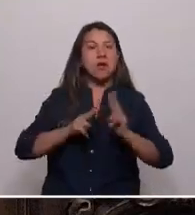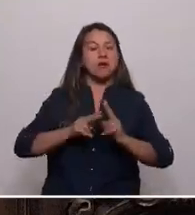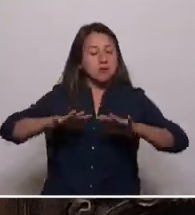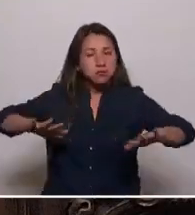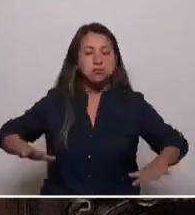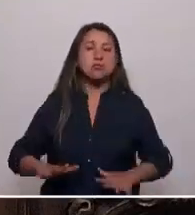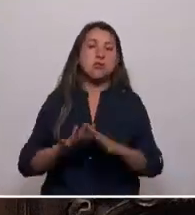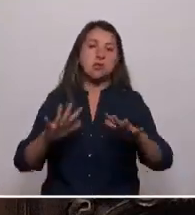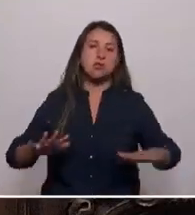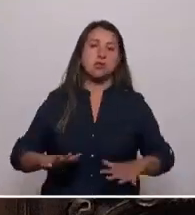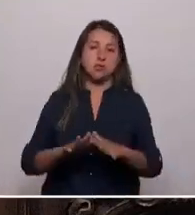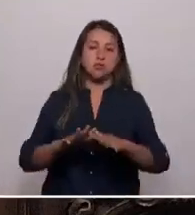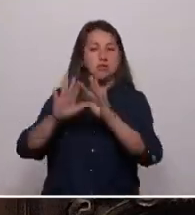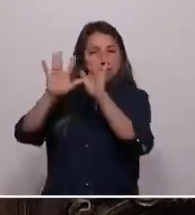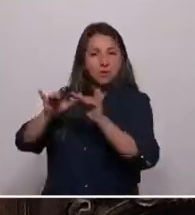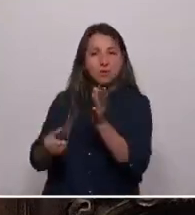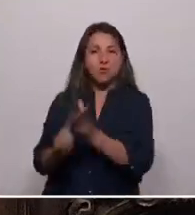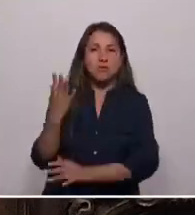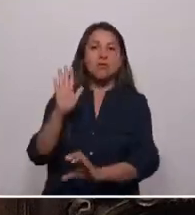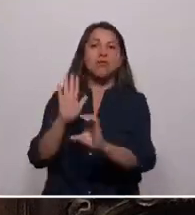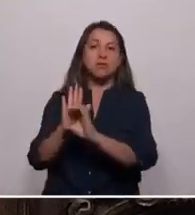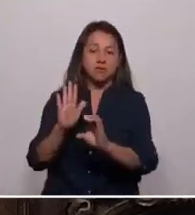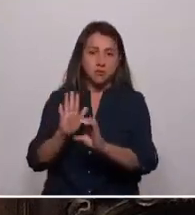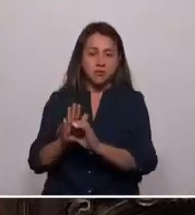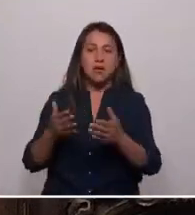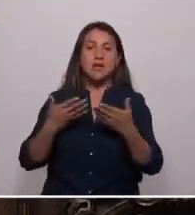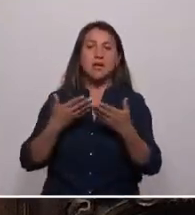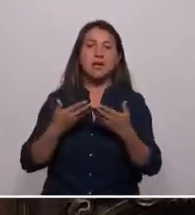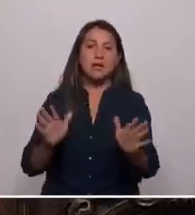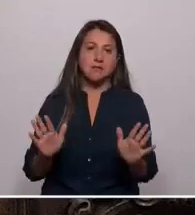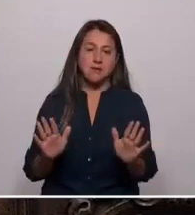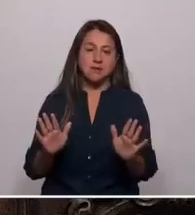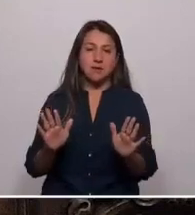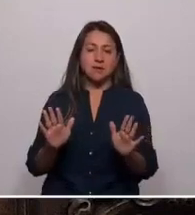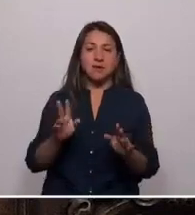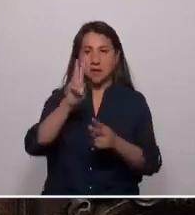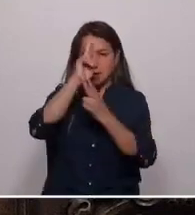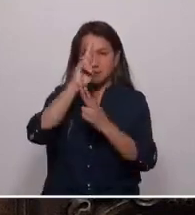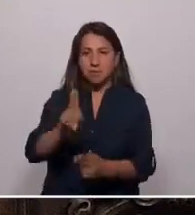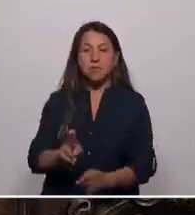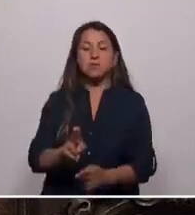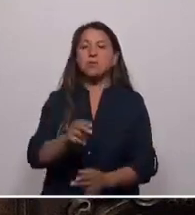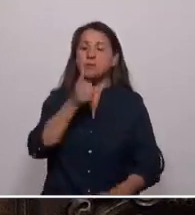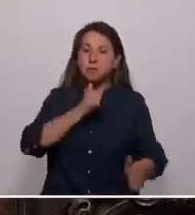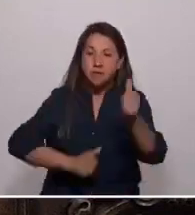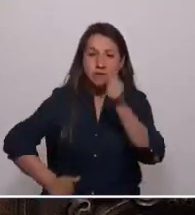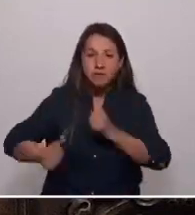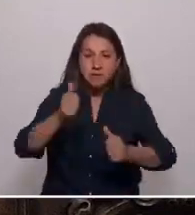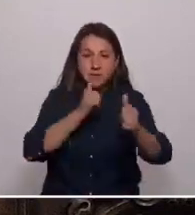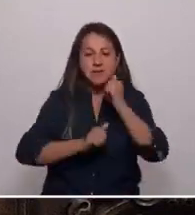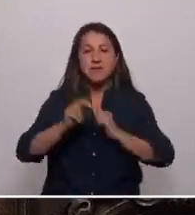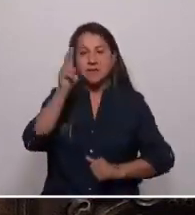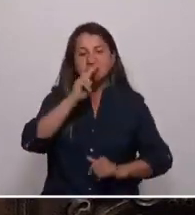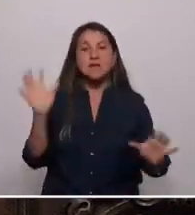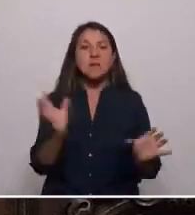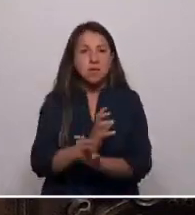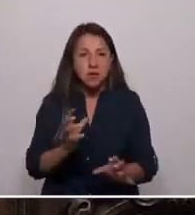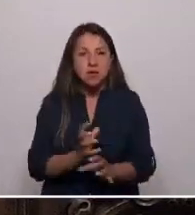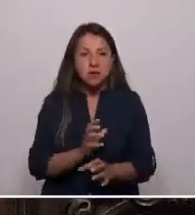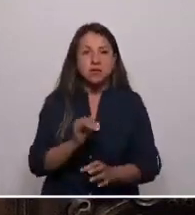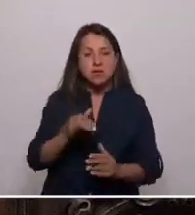mi alcance para redactar una nueva constitución en libertad, respeto, tolerancia, sin violencia, rigor técnico y, por